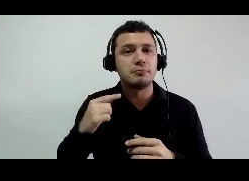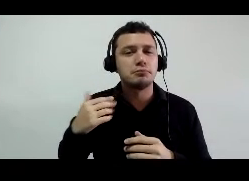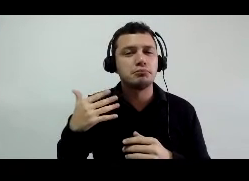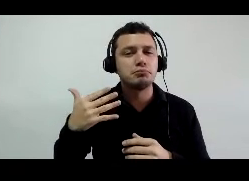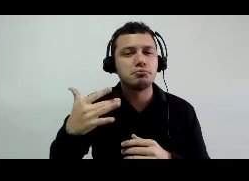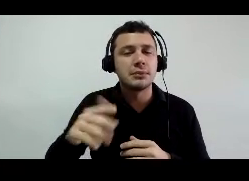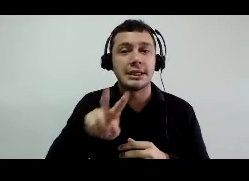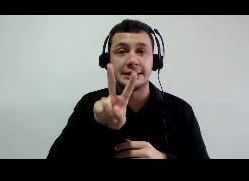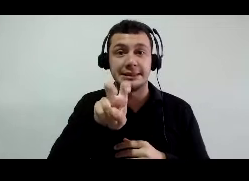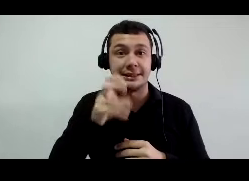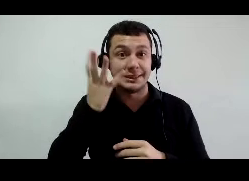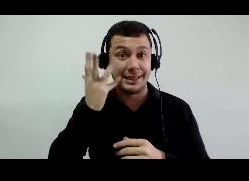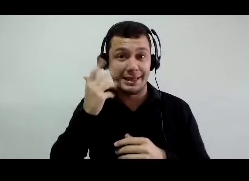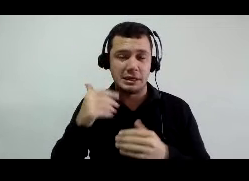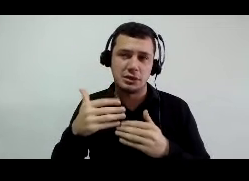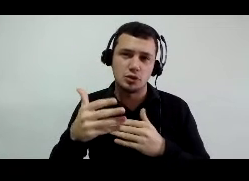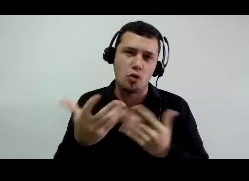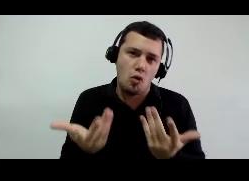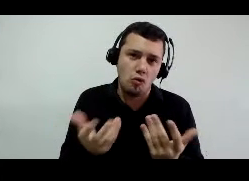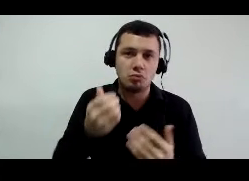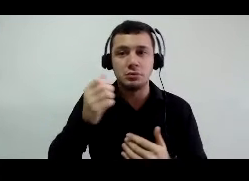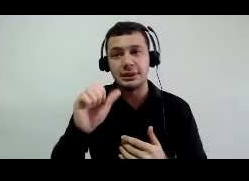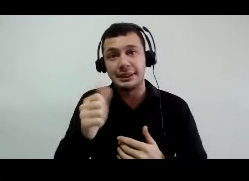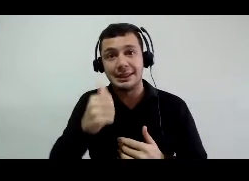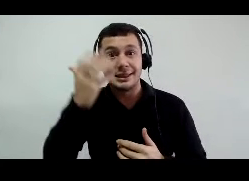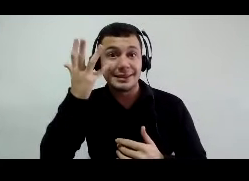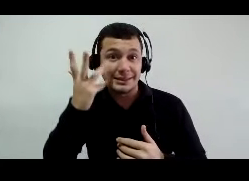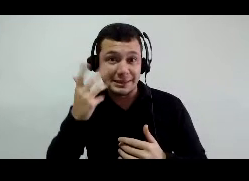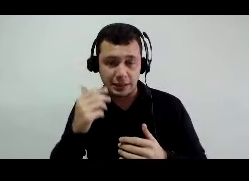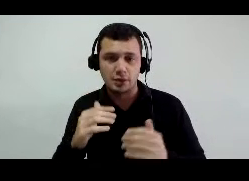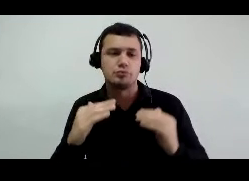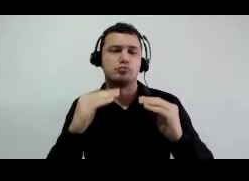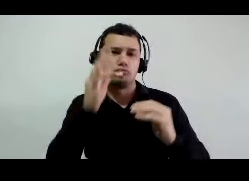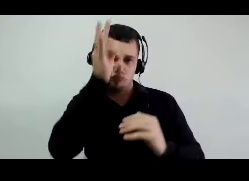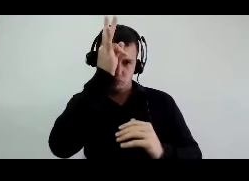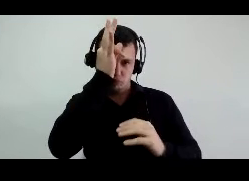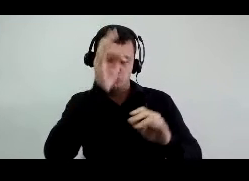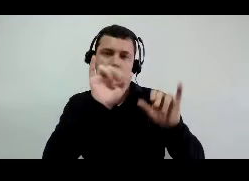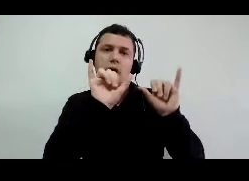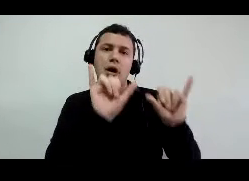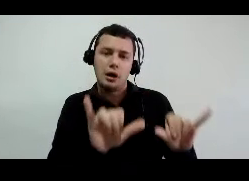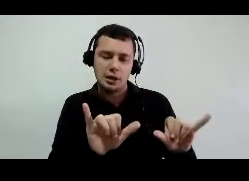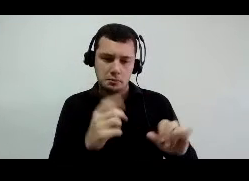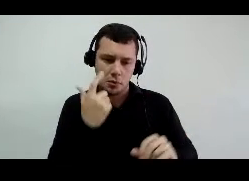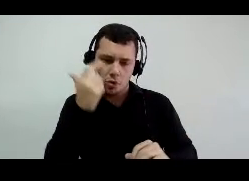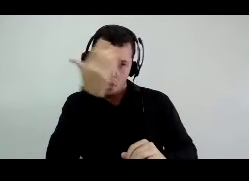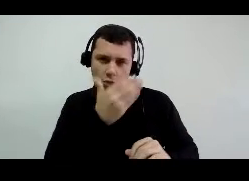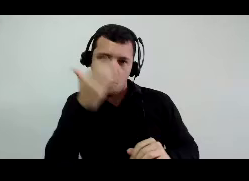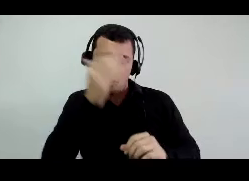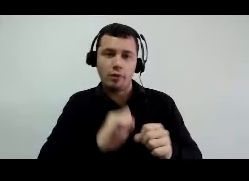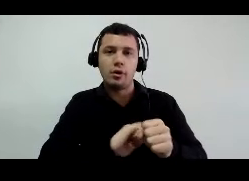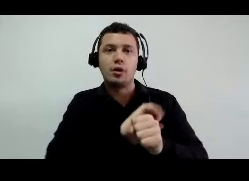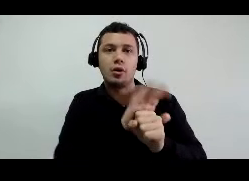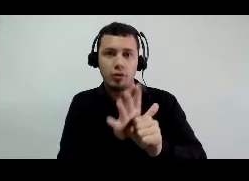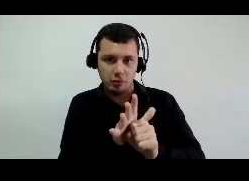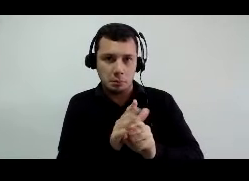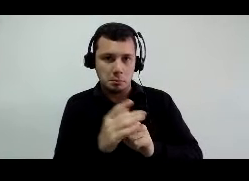7 días o de 10 días de estar hospitalizado, le hacen la prueba de COVID-19 y la